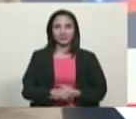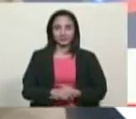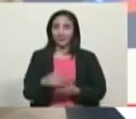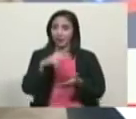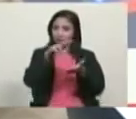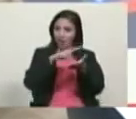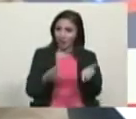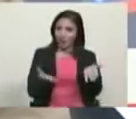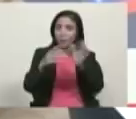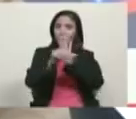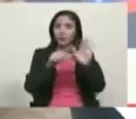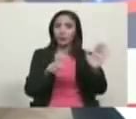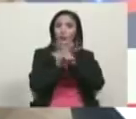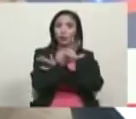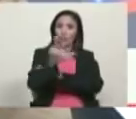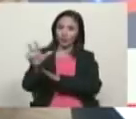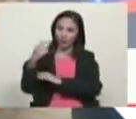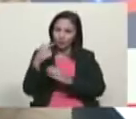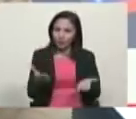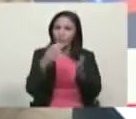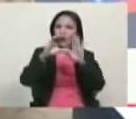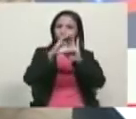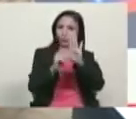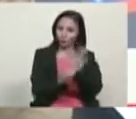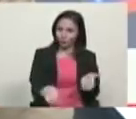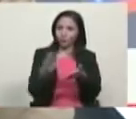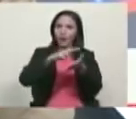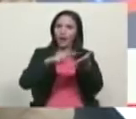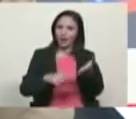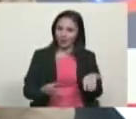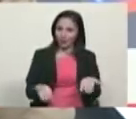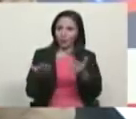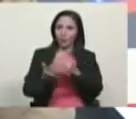Léete el artículo 233, Pedro Sánchez.